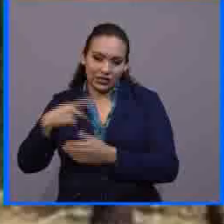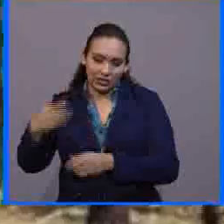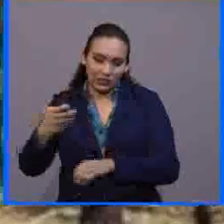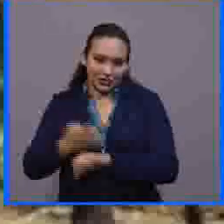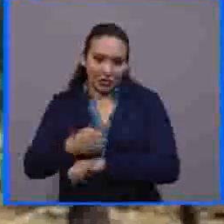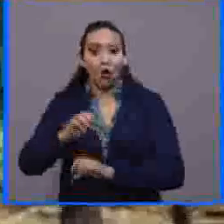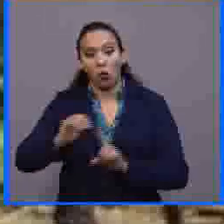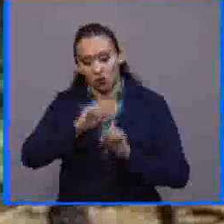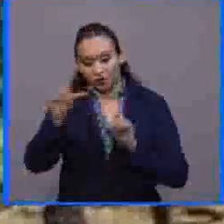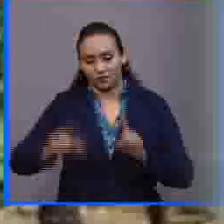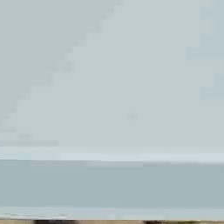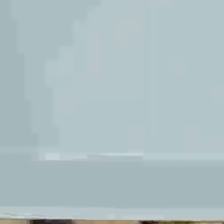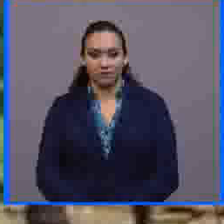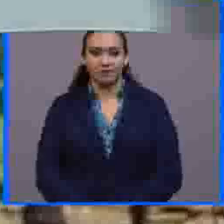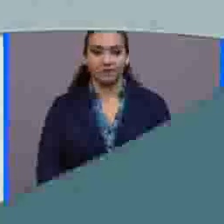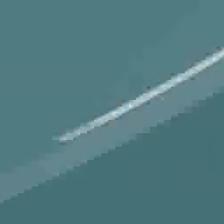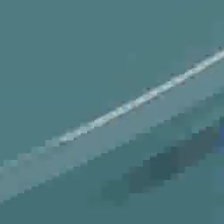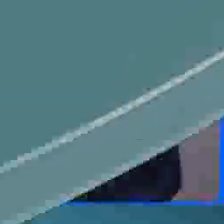federal.